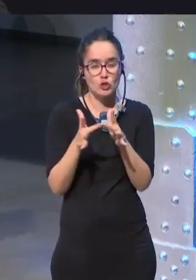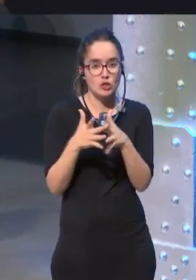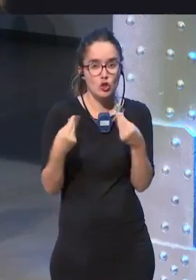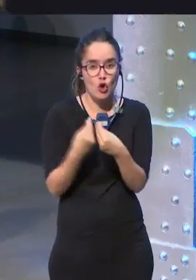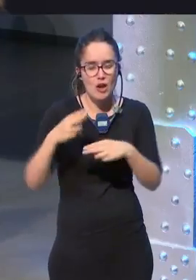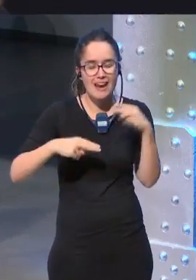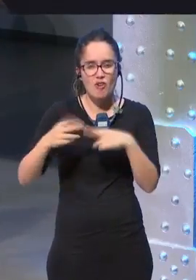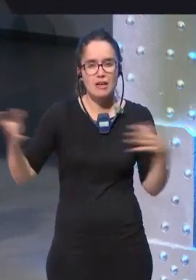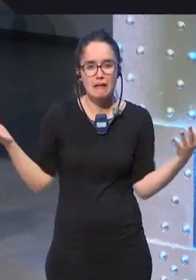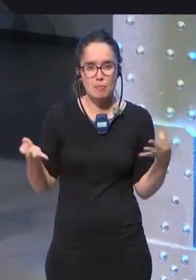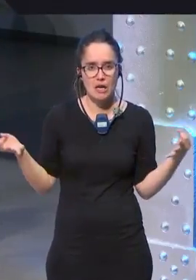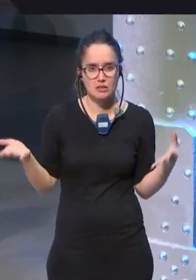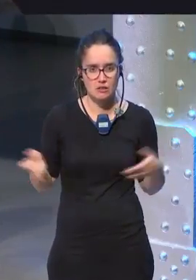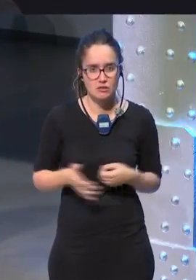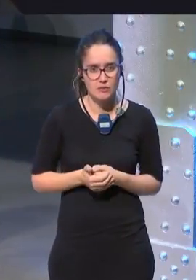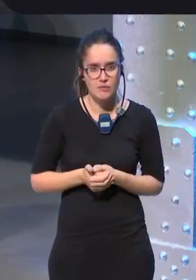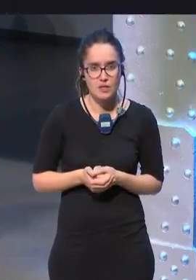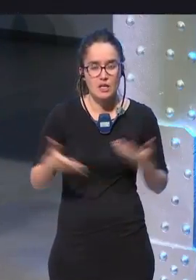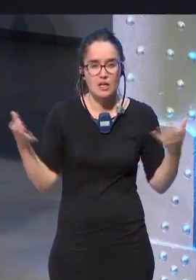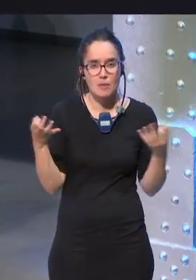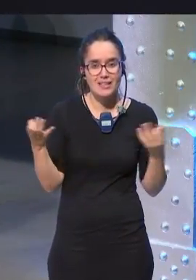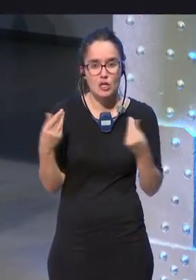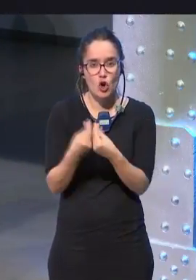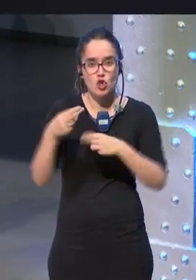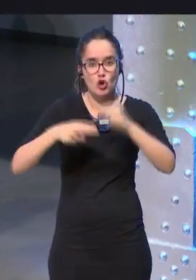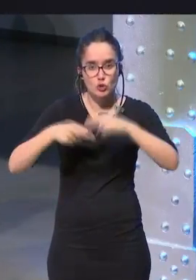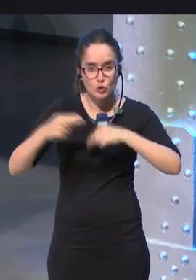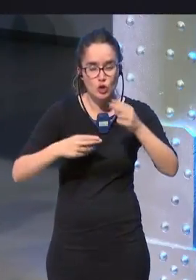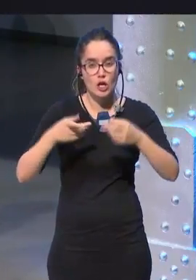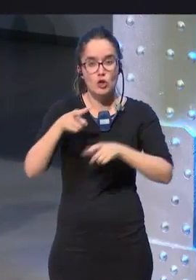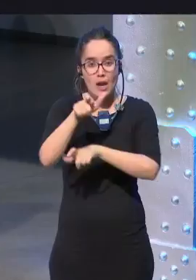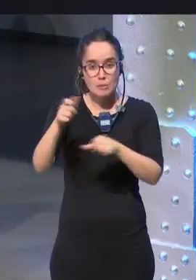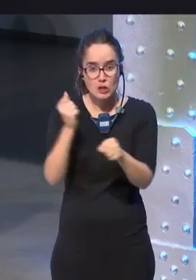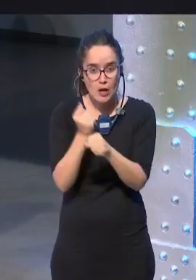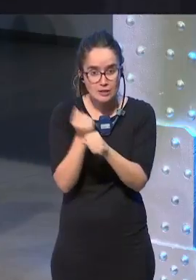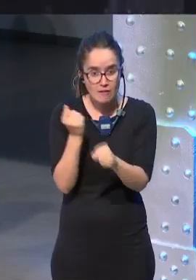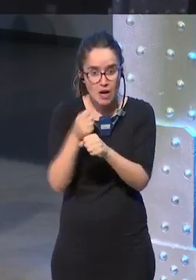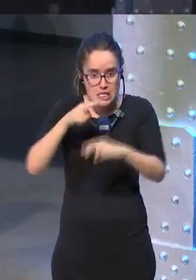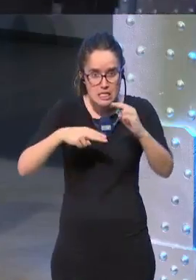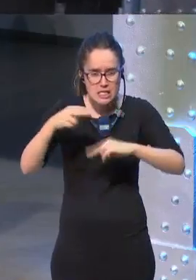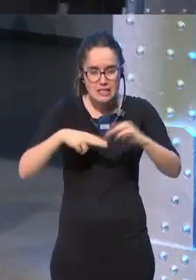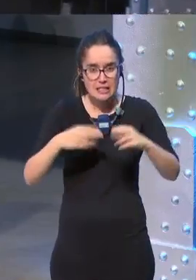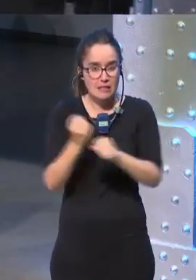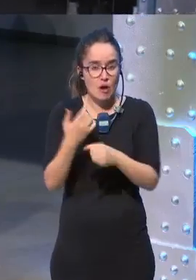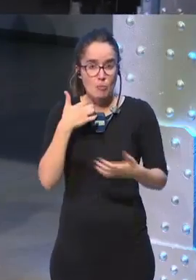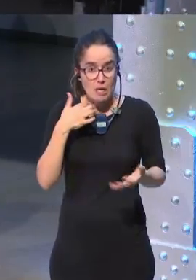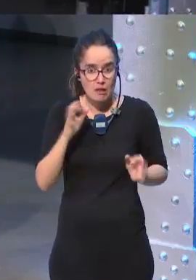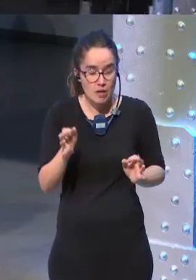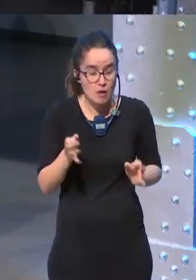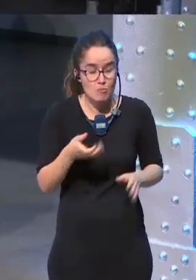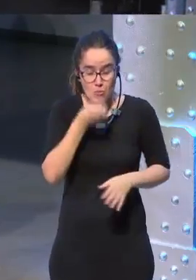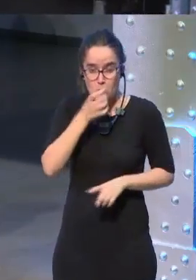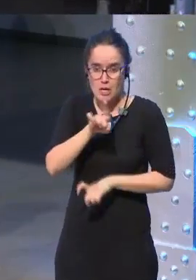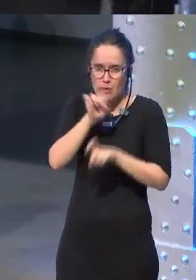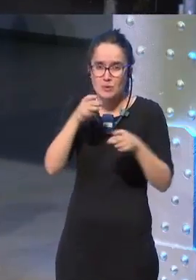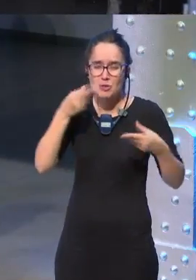obra, ¿qué pasa con los constructores y con los albañiles? Van a perder su trabajo. Buena pregunta, pero yo creo